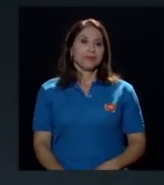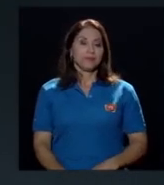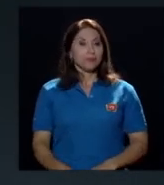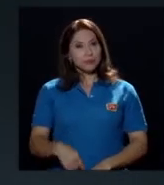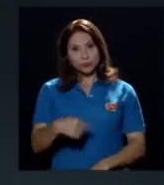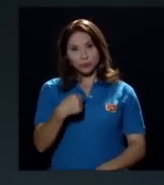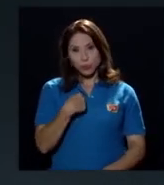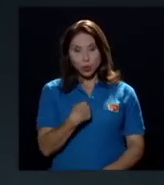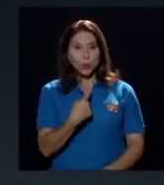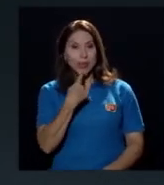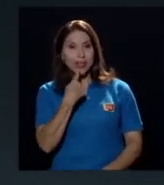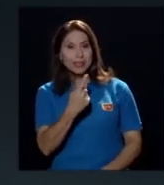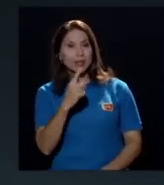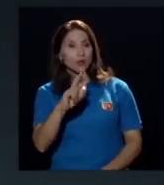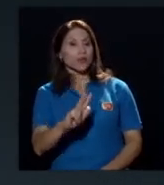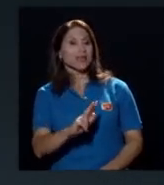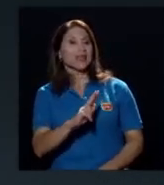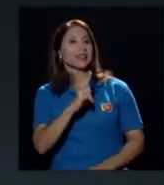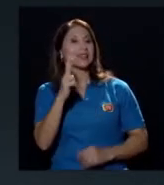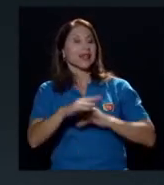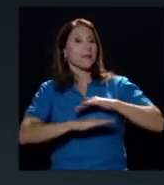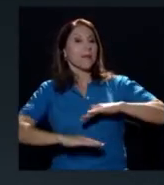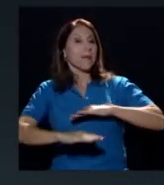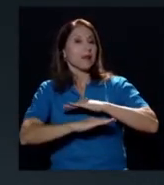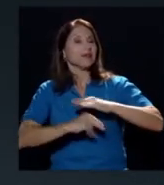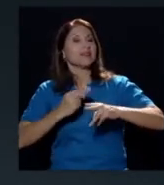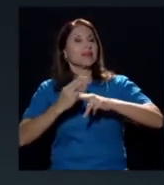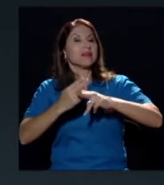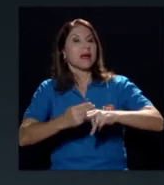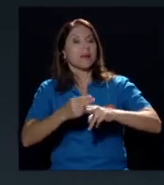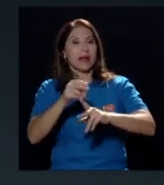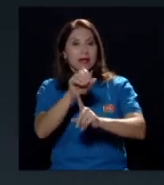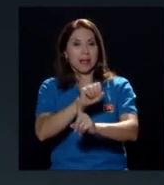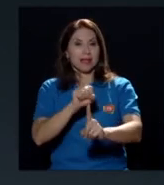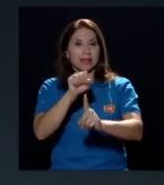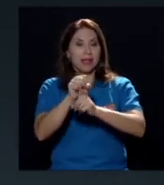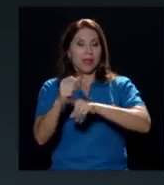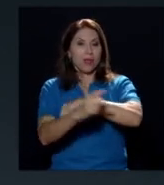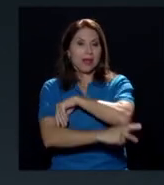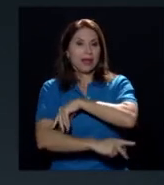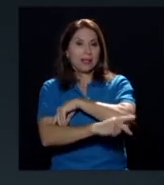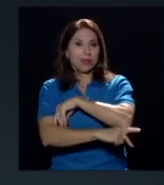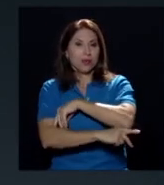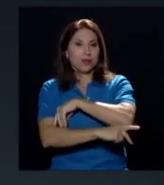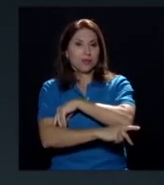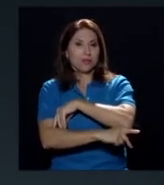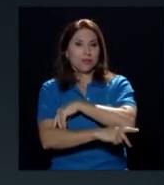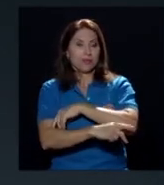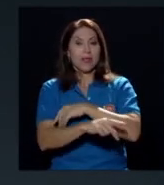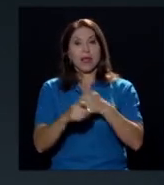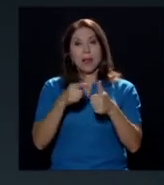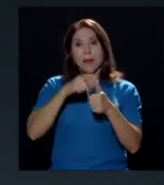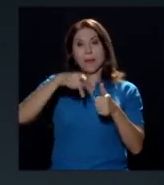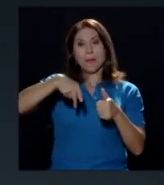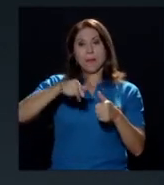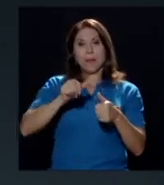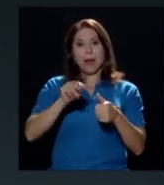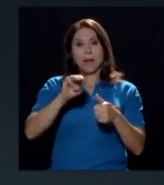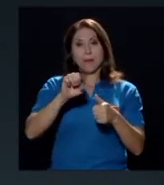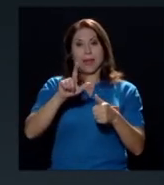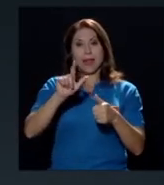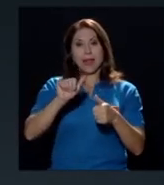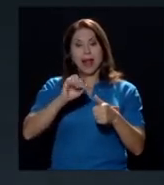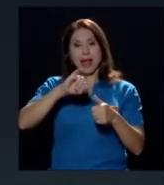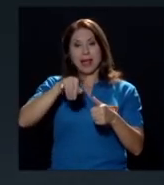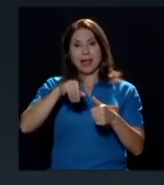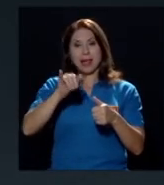marco institucional que se llama el Estado de la Nación, y en específico Pamela Jiménez y Jorge Vargas Culel,